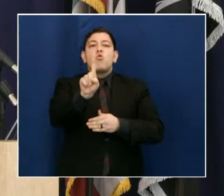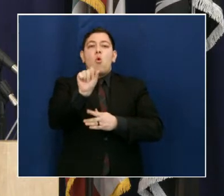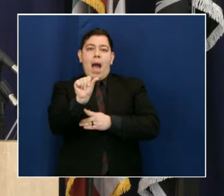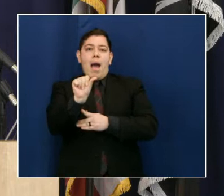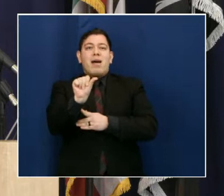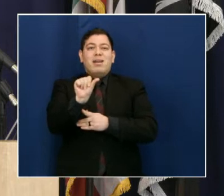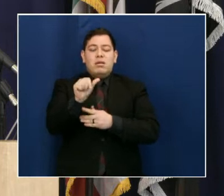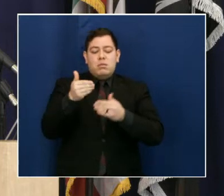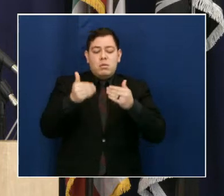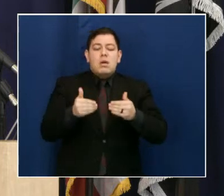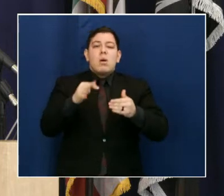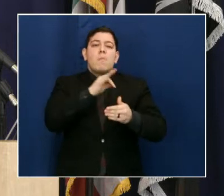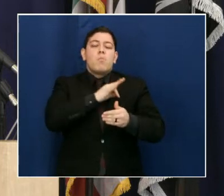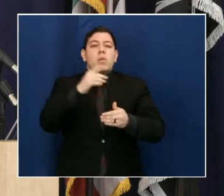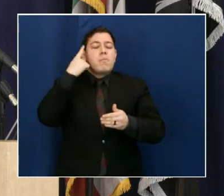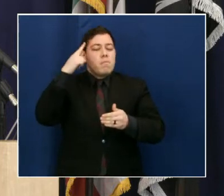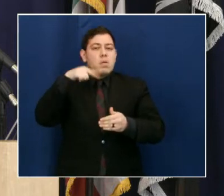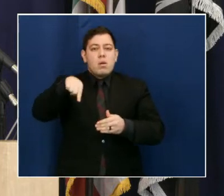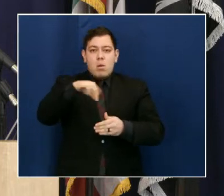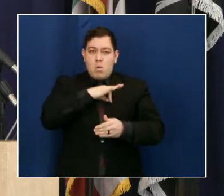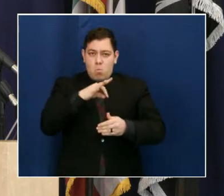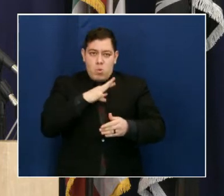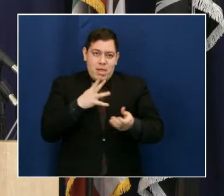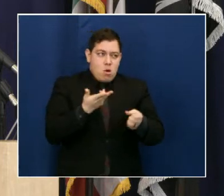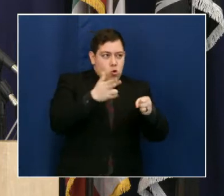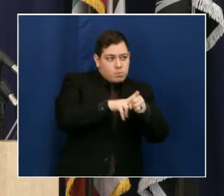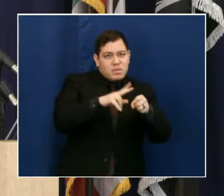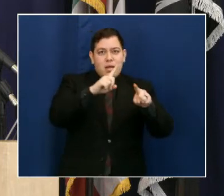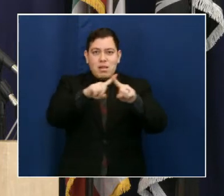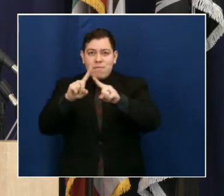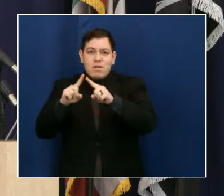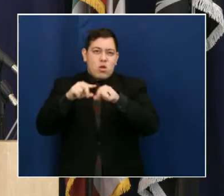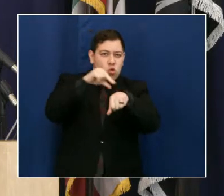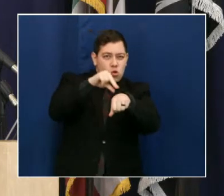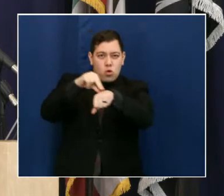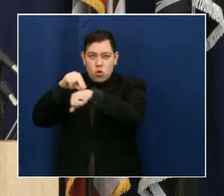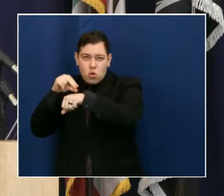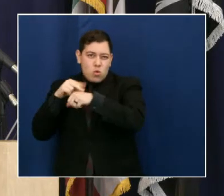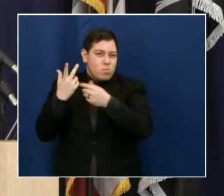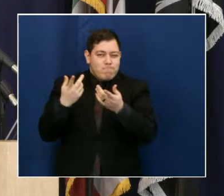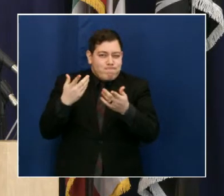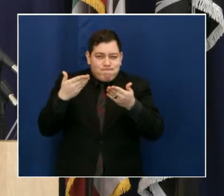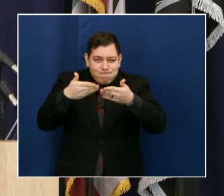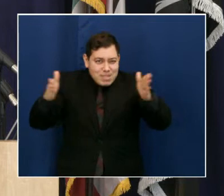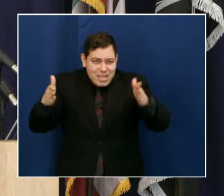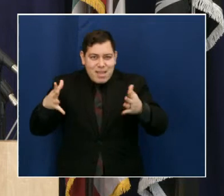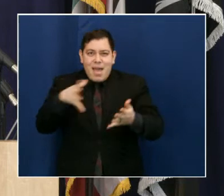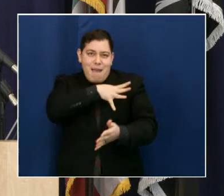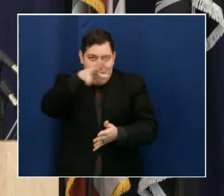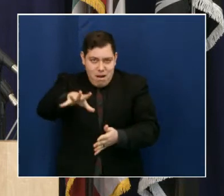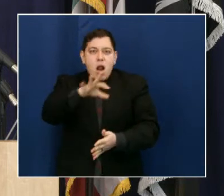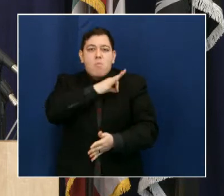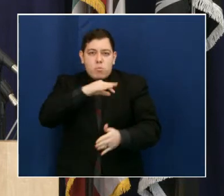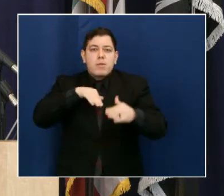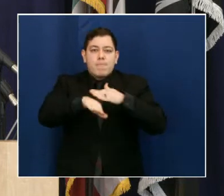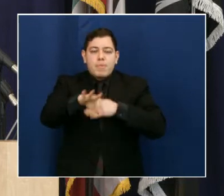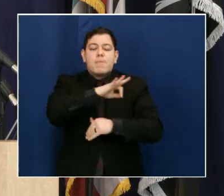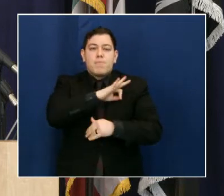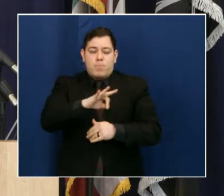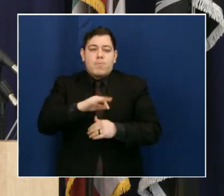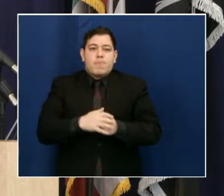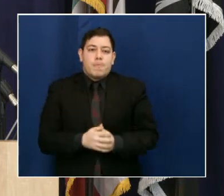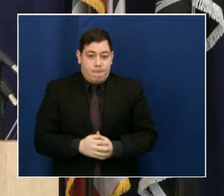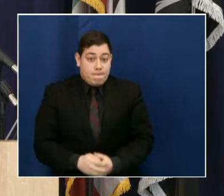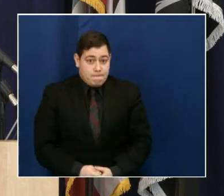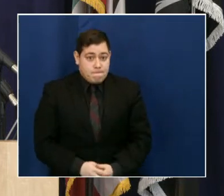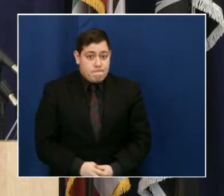trabajando en los sistemas de salud pública y todo lo que es medicina en general. And the last question